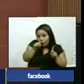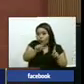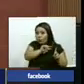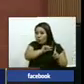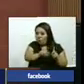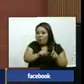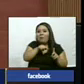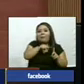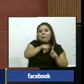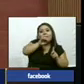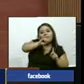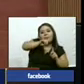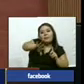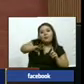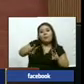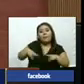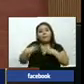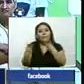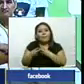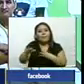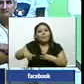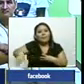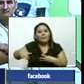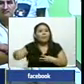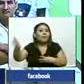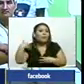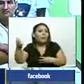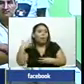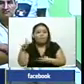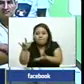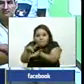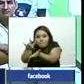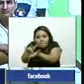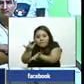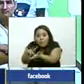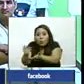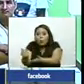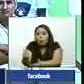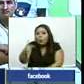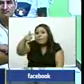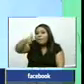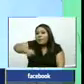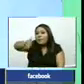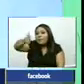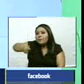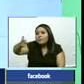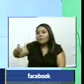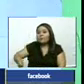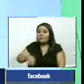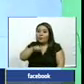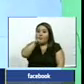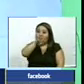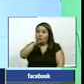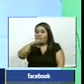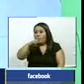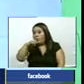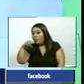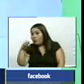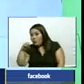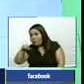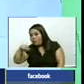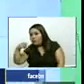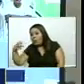detallar cómo una clica pandilleril en San Miguel, a través de la extorsión, obtenía mensualmente entre 400 y 500